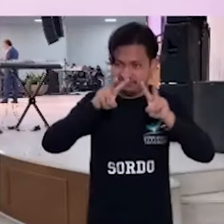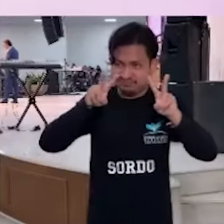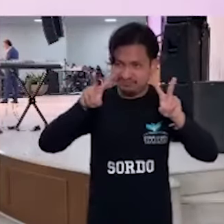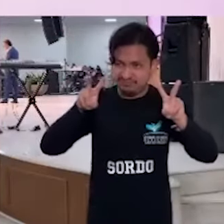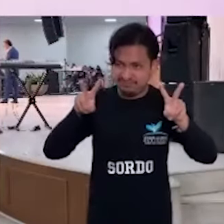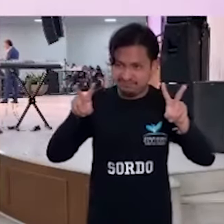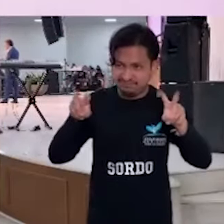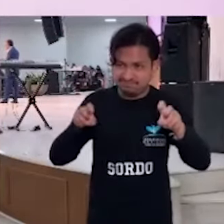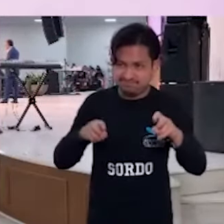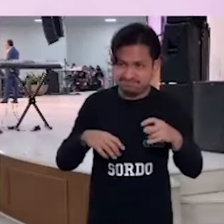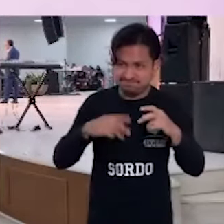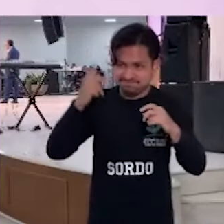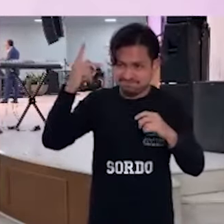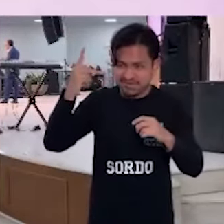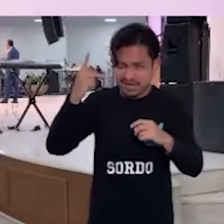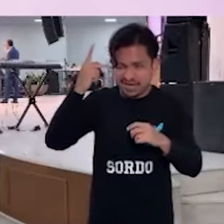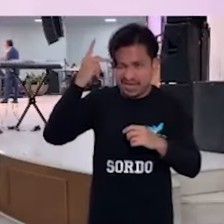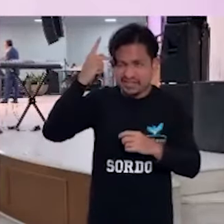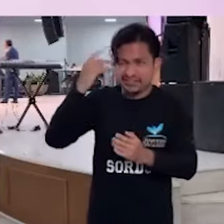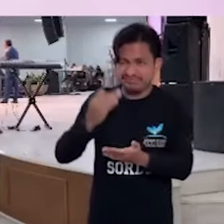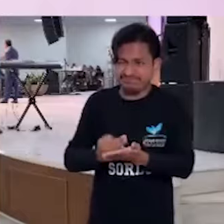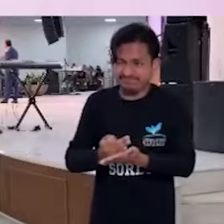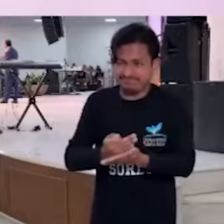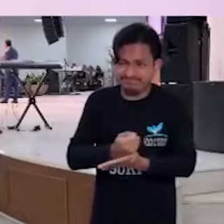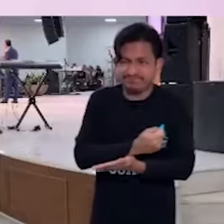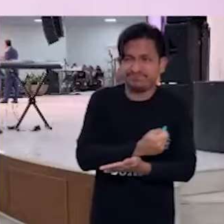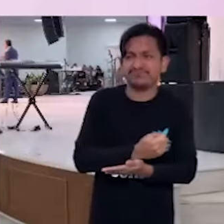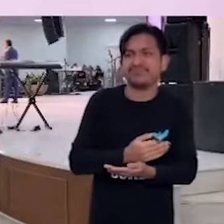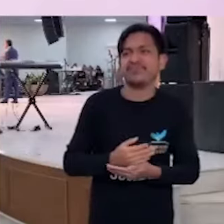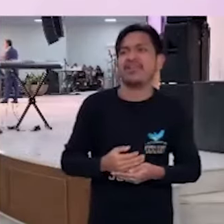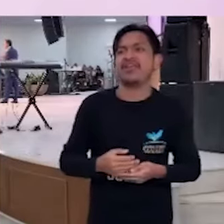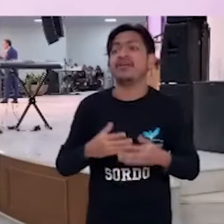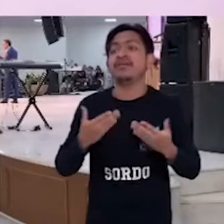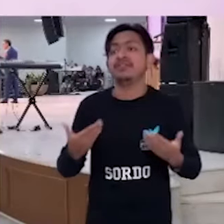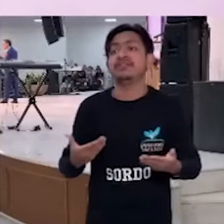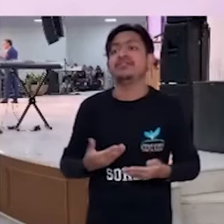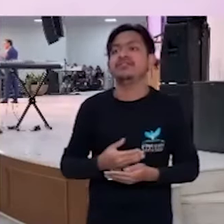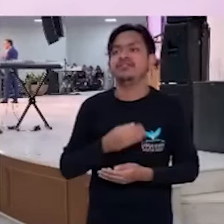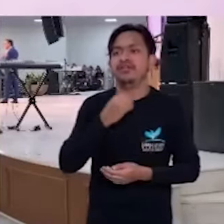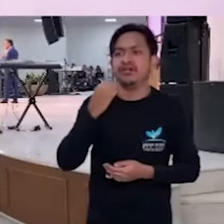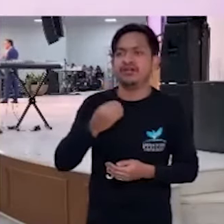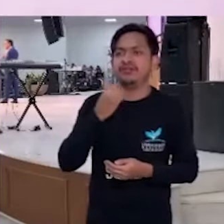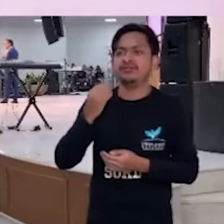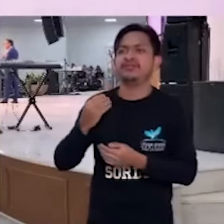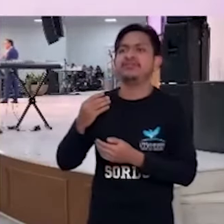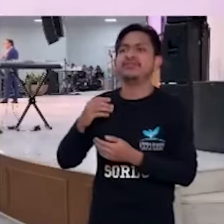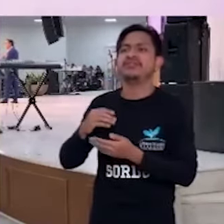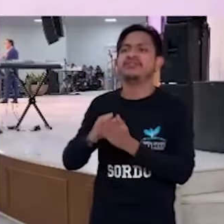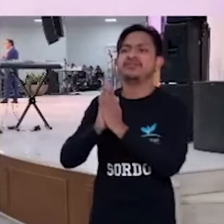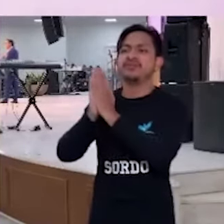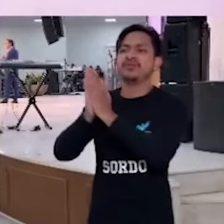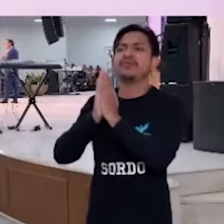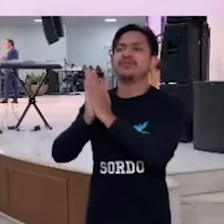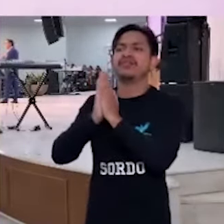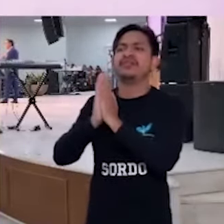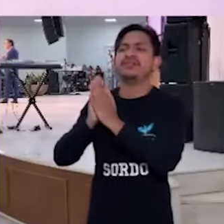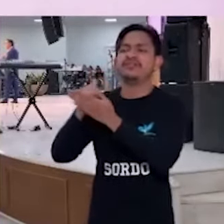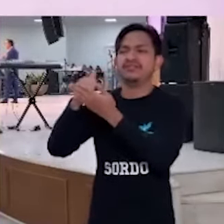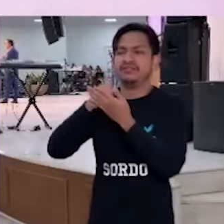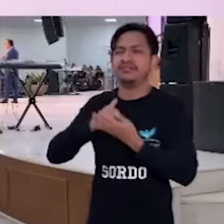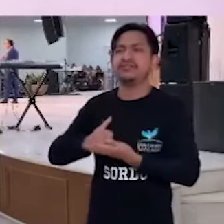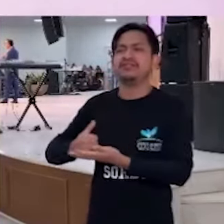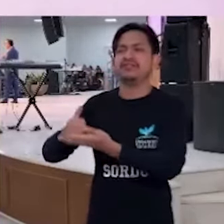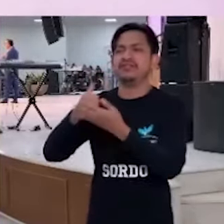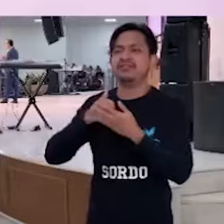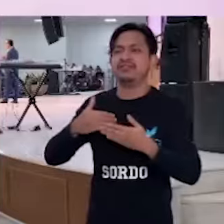Entonces vamos a pedirle a Dios que nos dé sabiduría, que nos dé gracia y que también pues abramos nuestro corazón para recibir